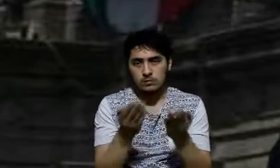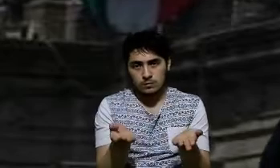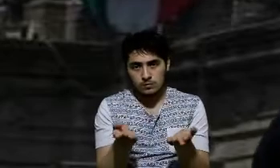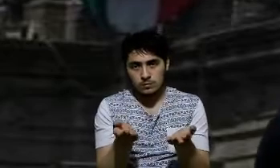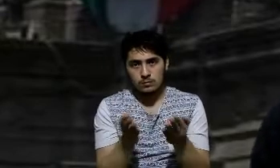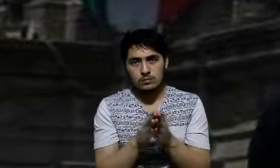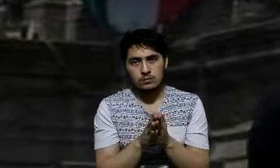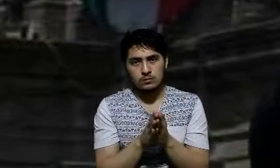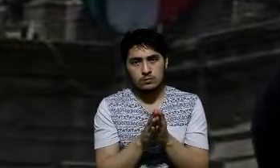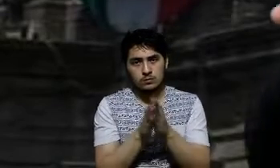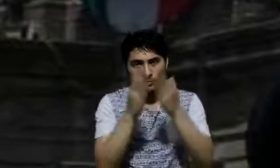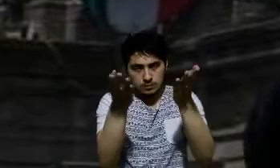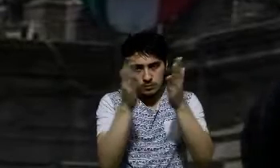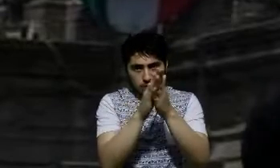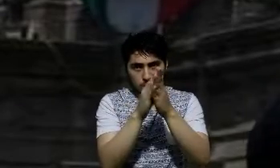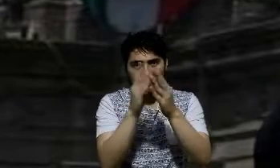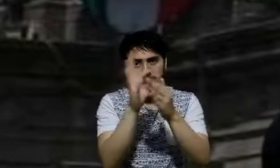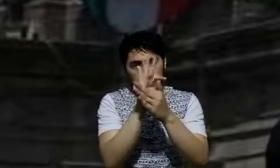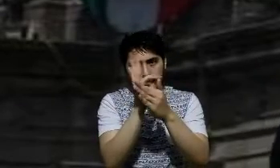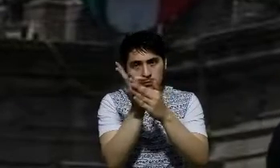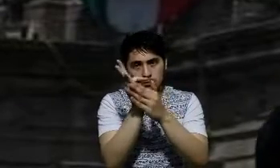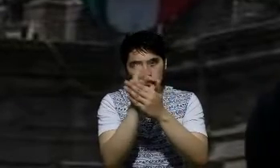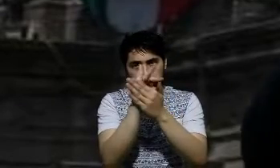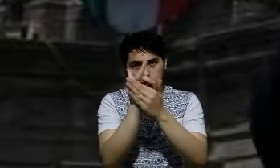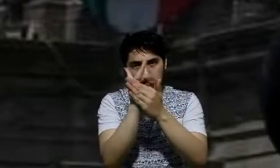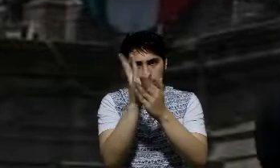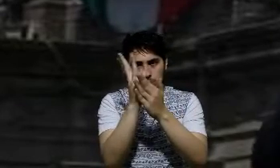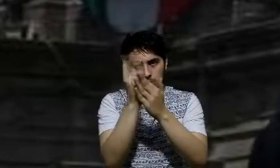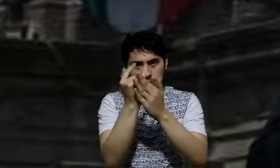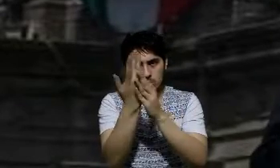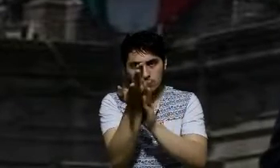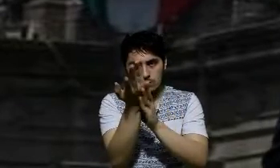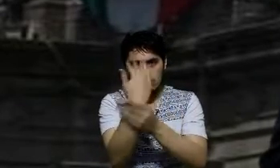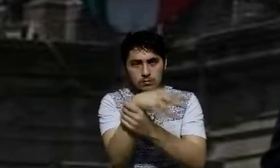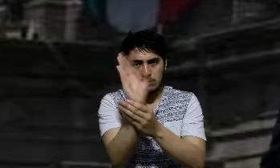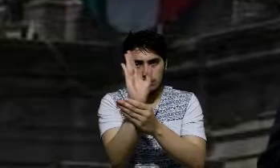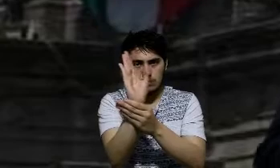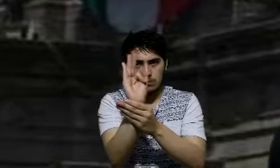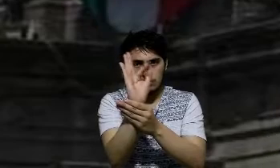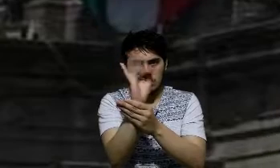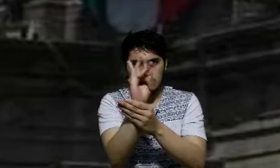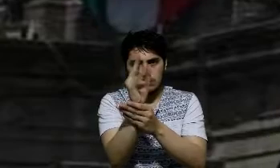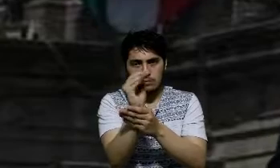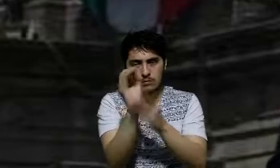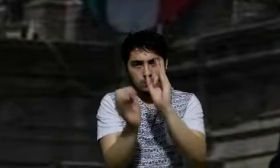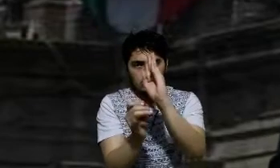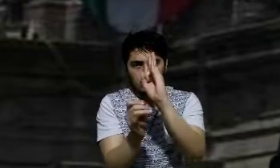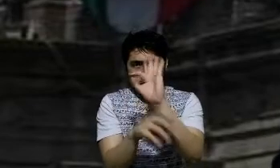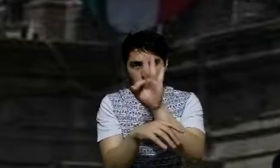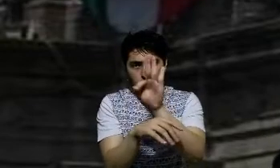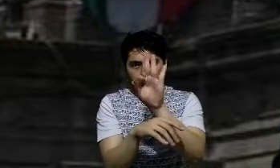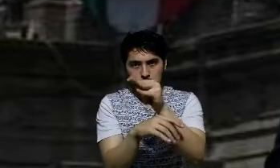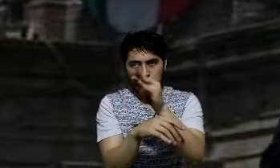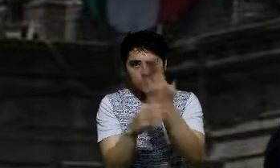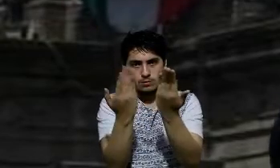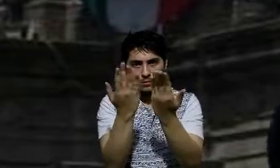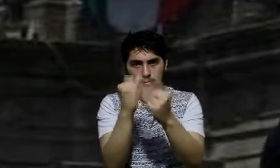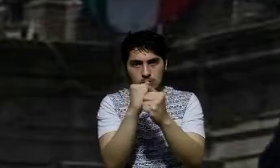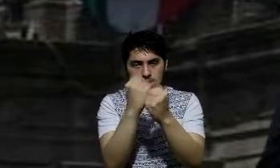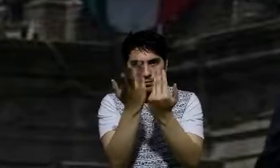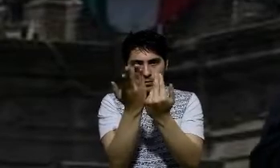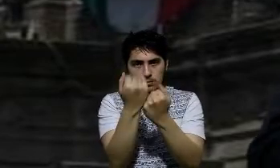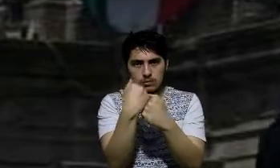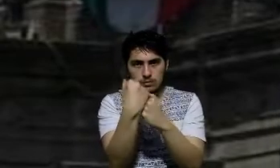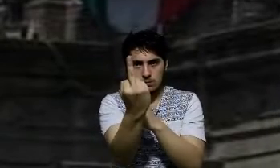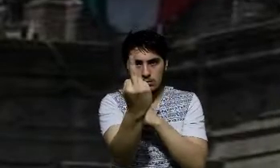el avión presidencial se le va a poder rentar al público. ¿A qué me refiero con esto? Que si